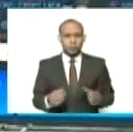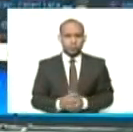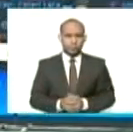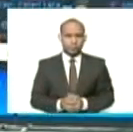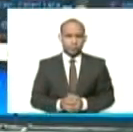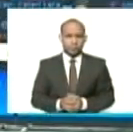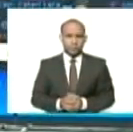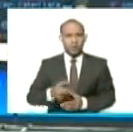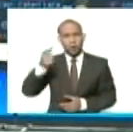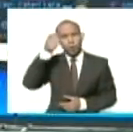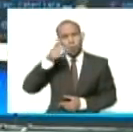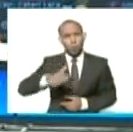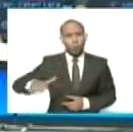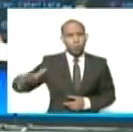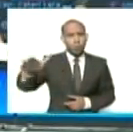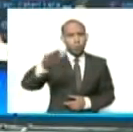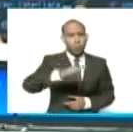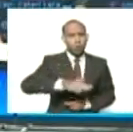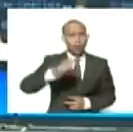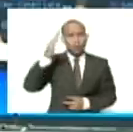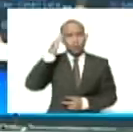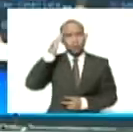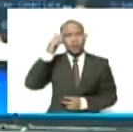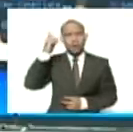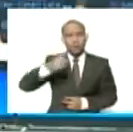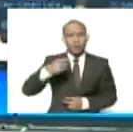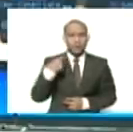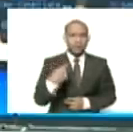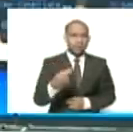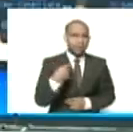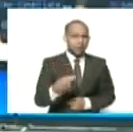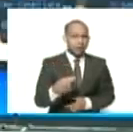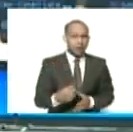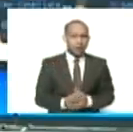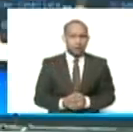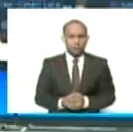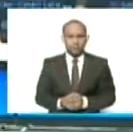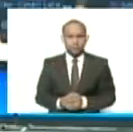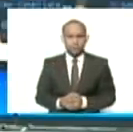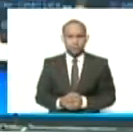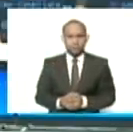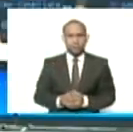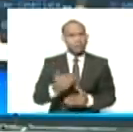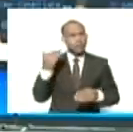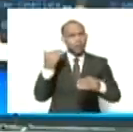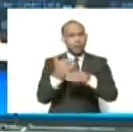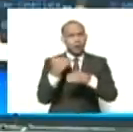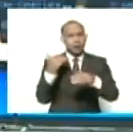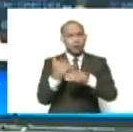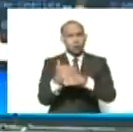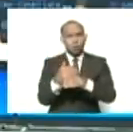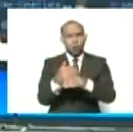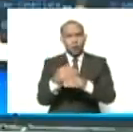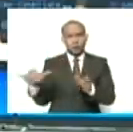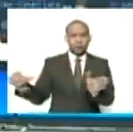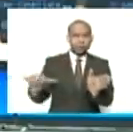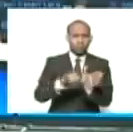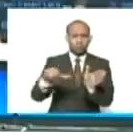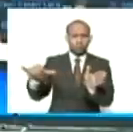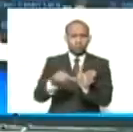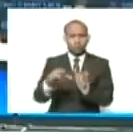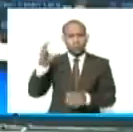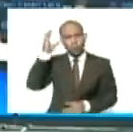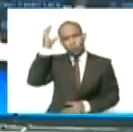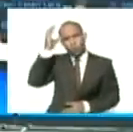que el pueblo venezolano está de acuerdo en pagar. Y tiene que ser paralelo, con